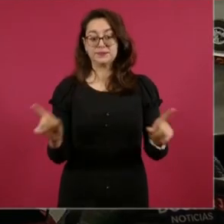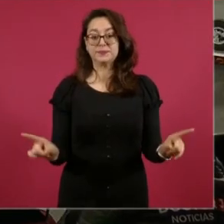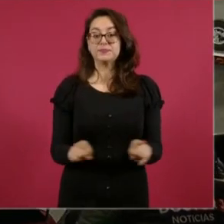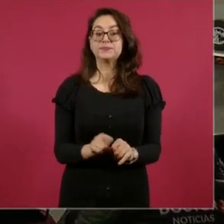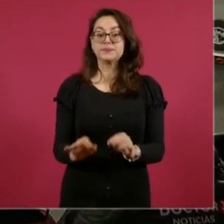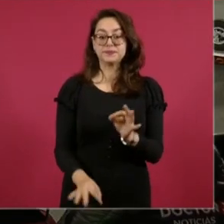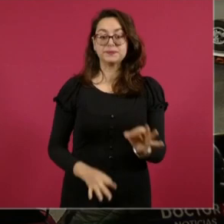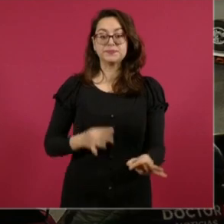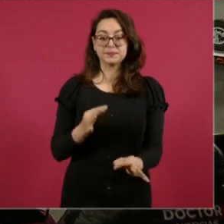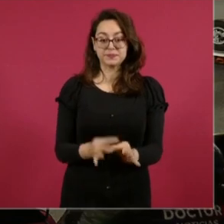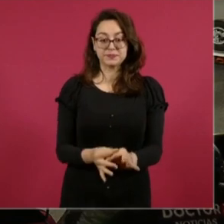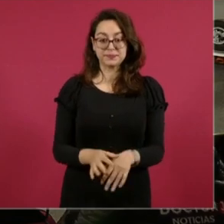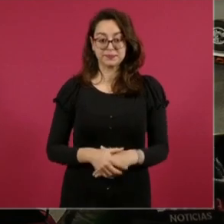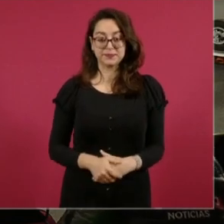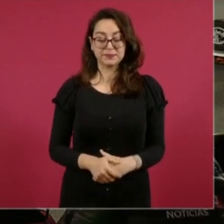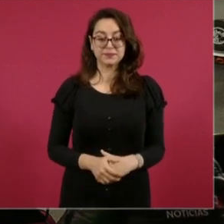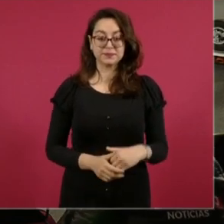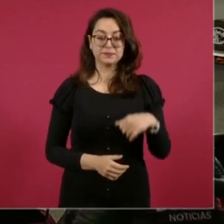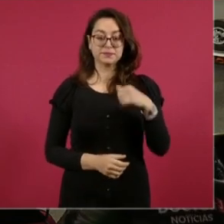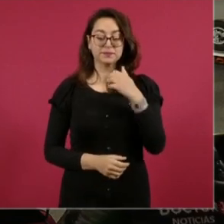todo.